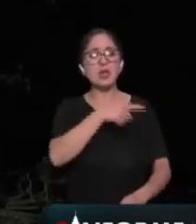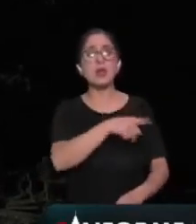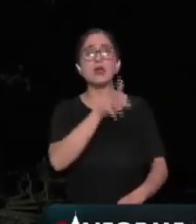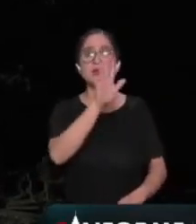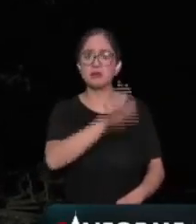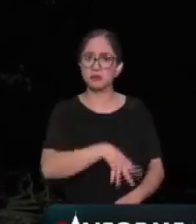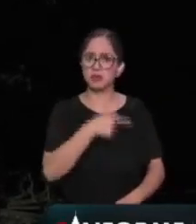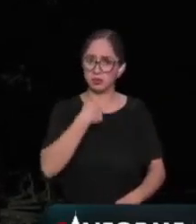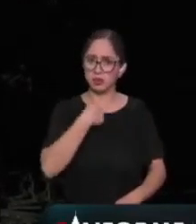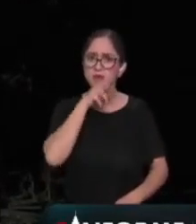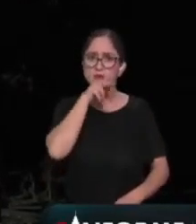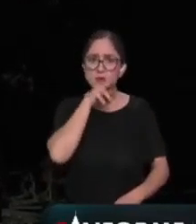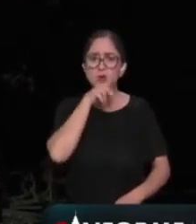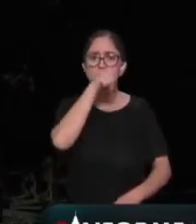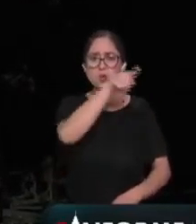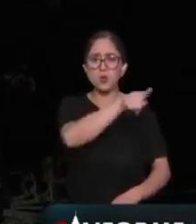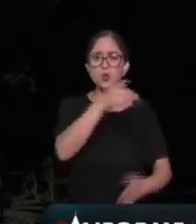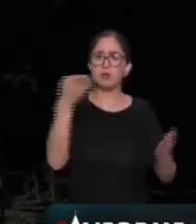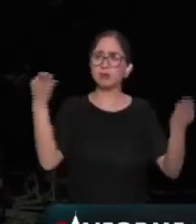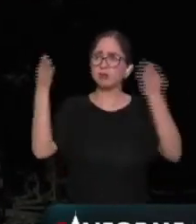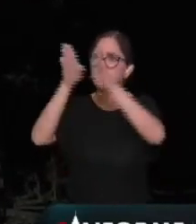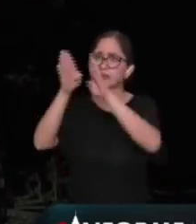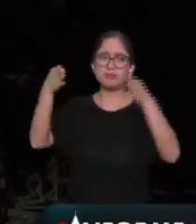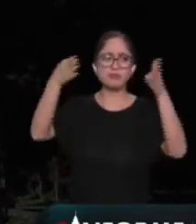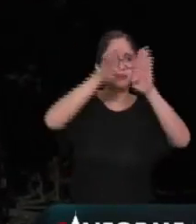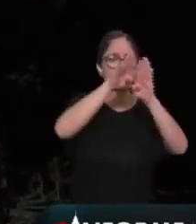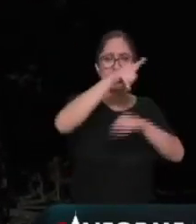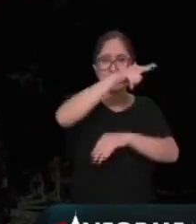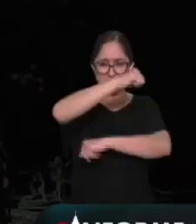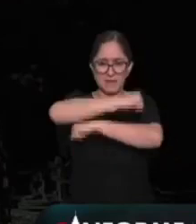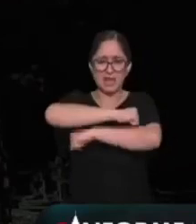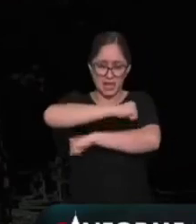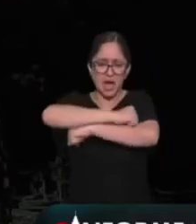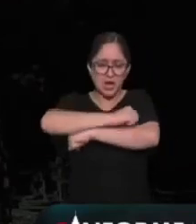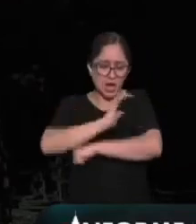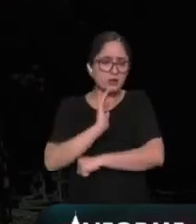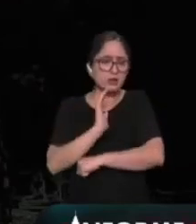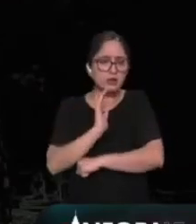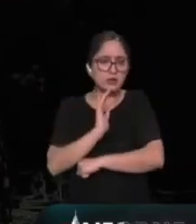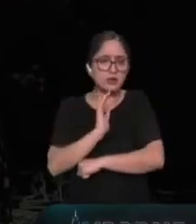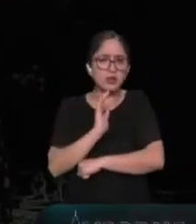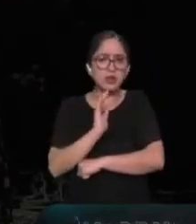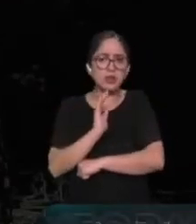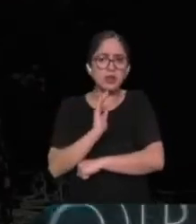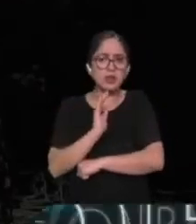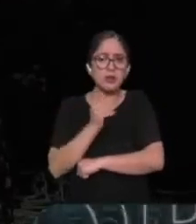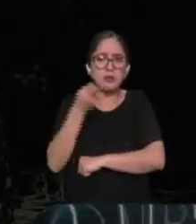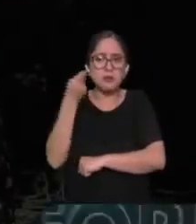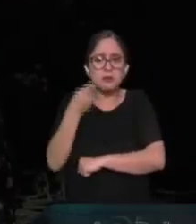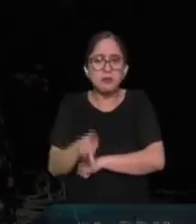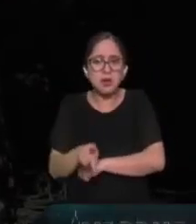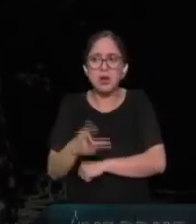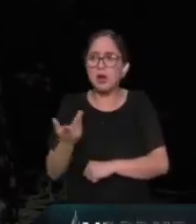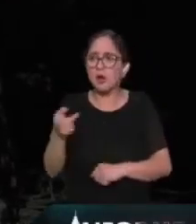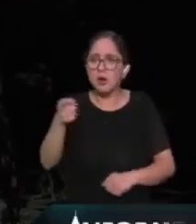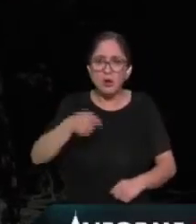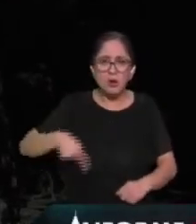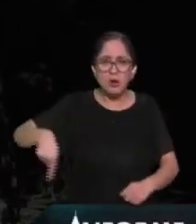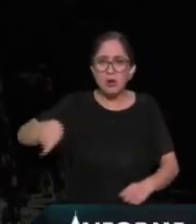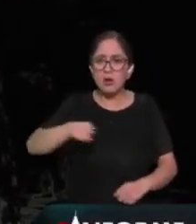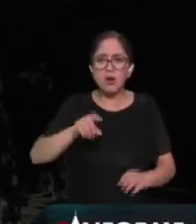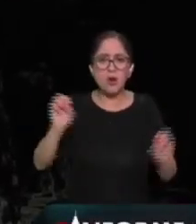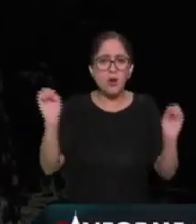más las ventanas, pero nadie te ha pues dado